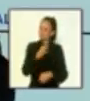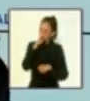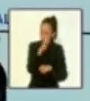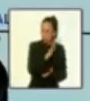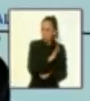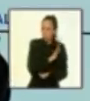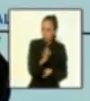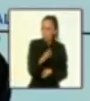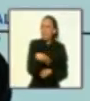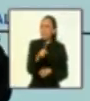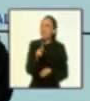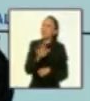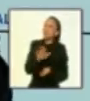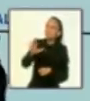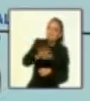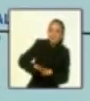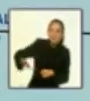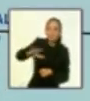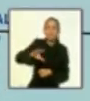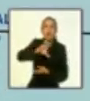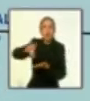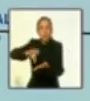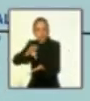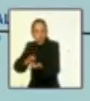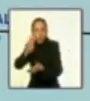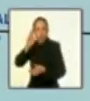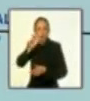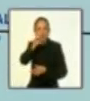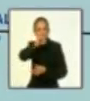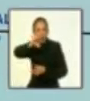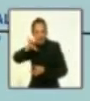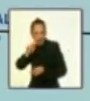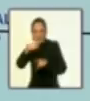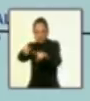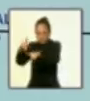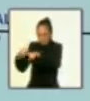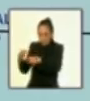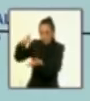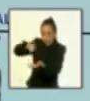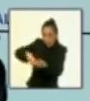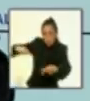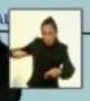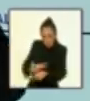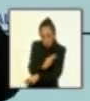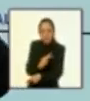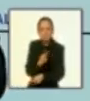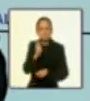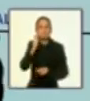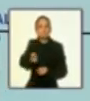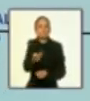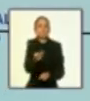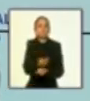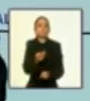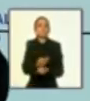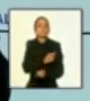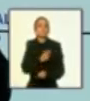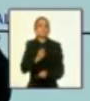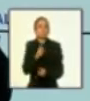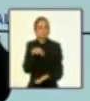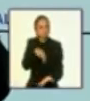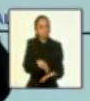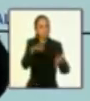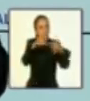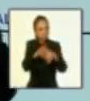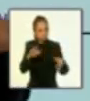fuerte... Por cierto, en la Ciudad de México la intención del voto por López Obrador ronda el 55-60%. Sí, sí. La pregunta es quiénes van a entrar de